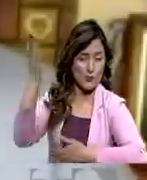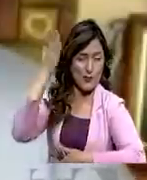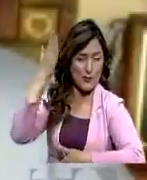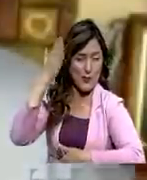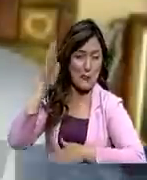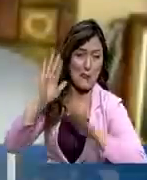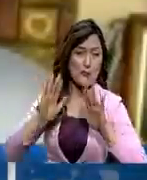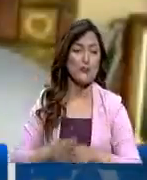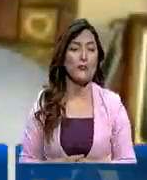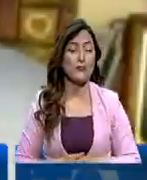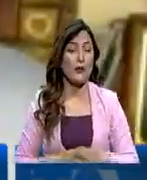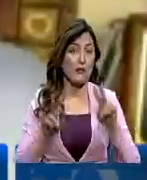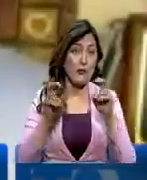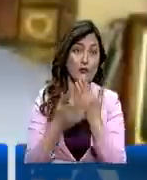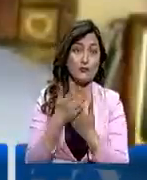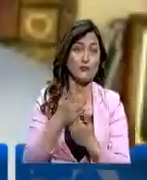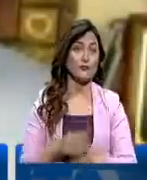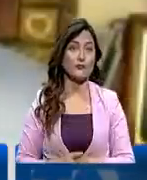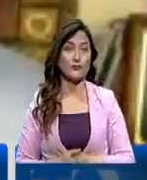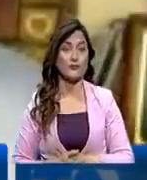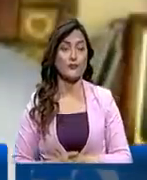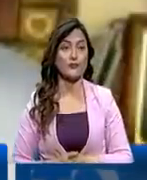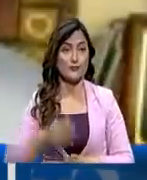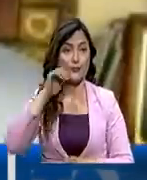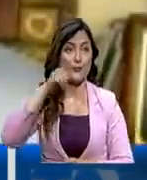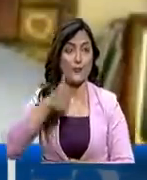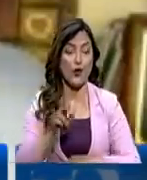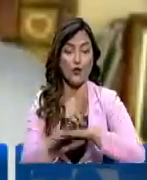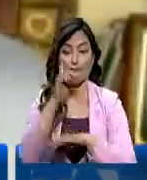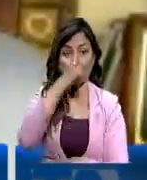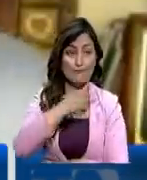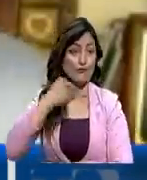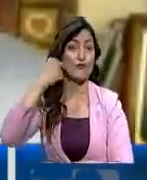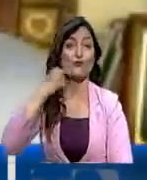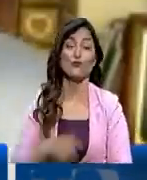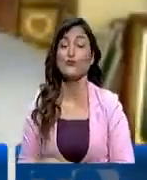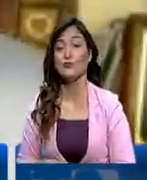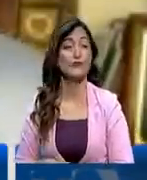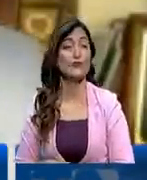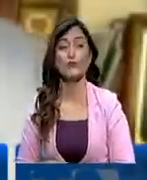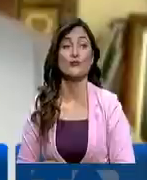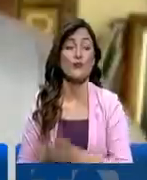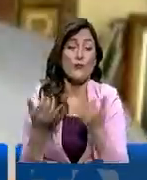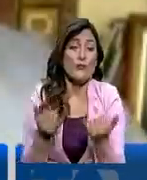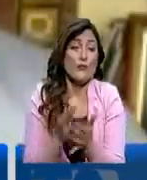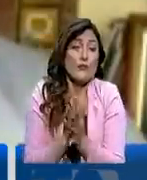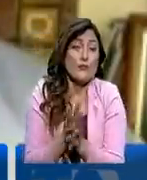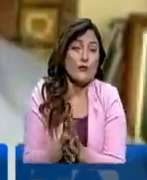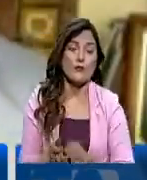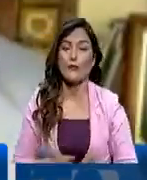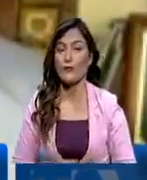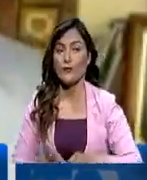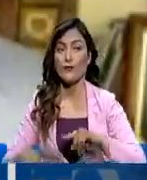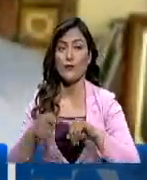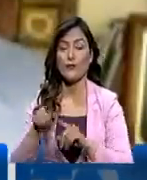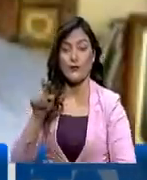es una cosa sencilla, no es cuestión de decir mañana vamos a utilizar el reconocimiento facial, porque en este momento no hay. El momento en el que